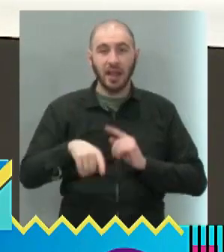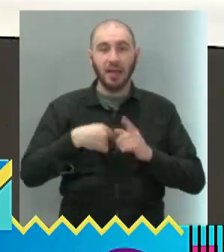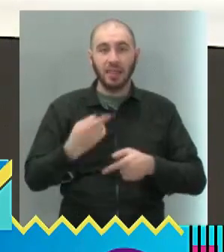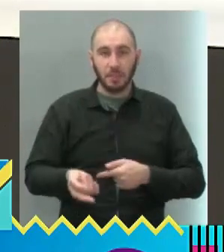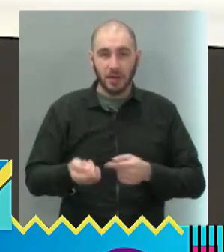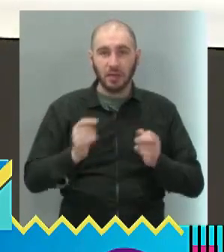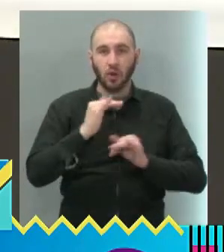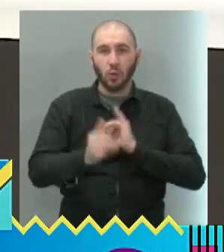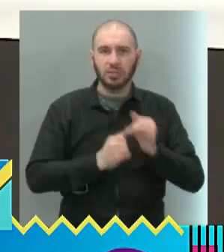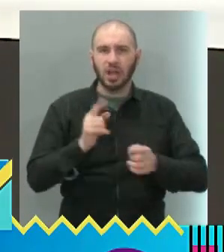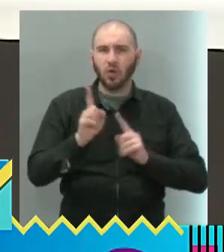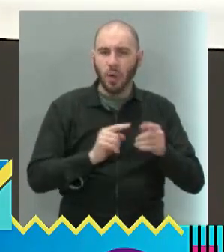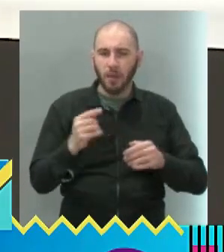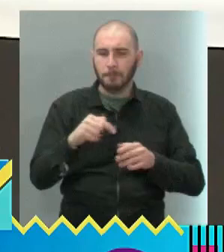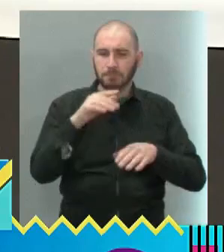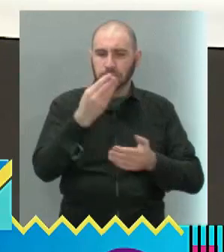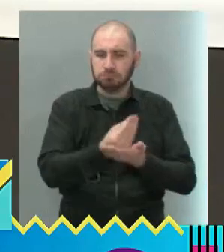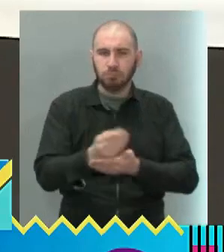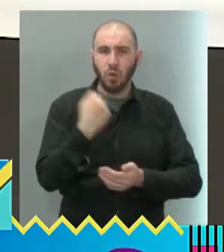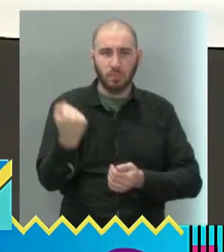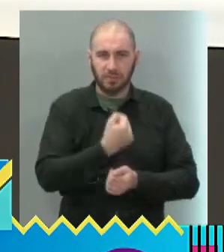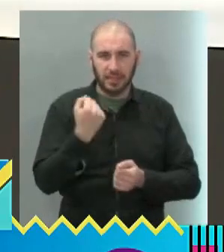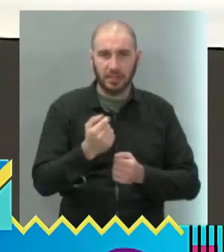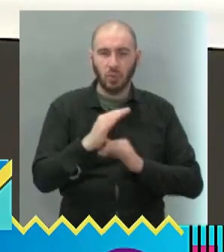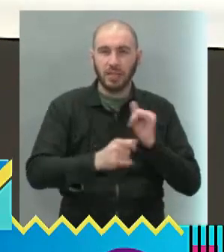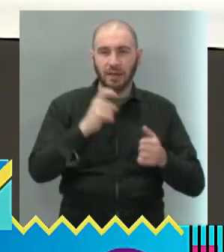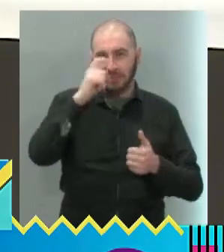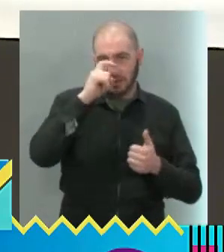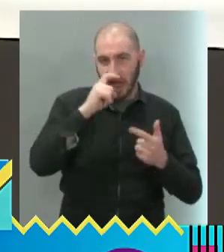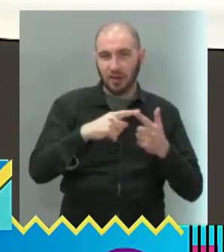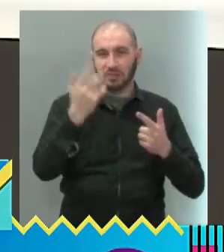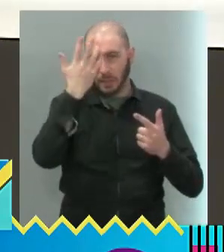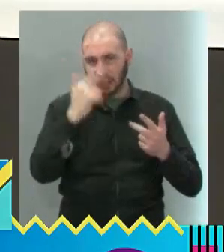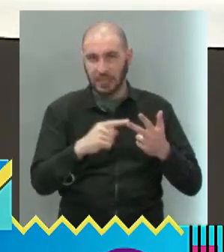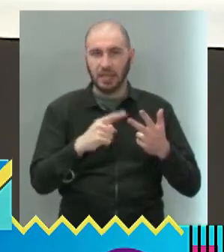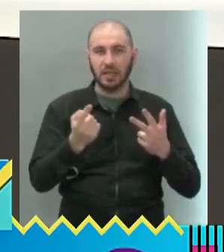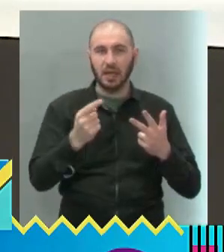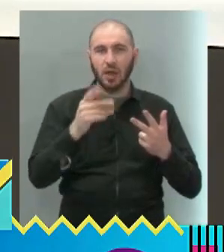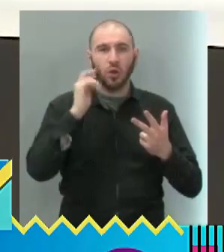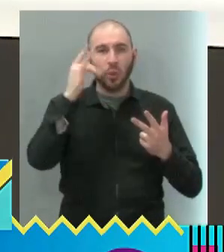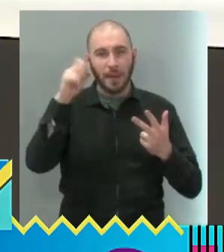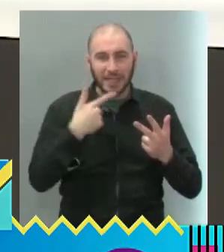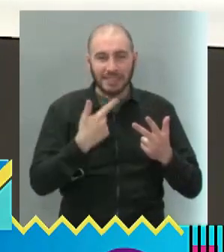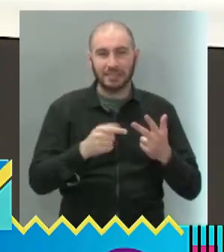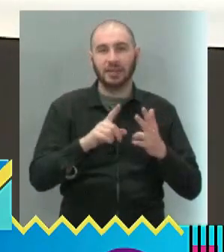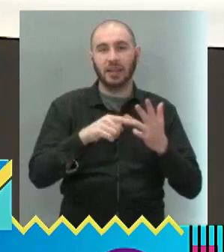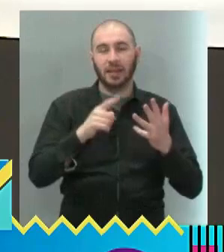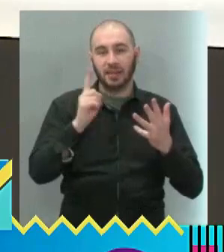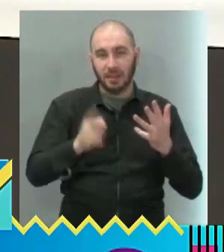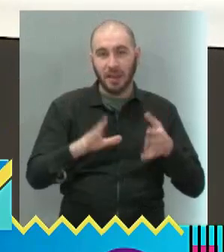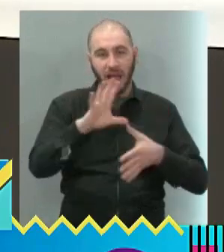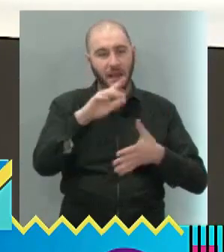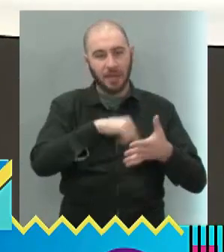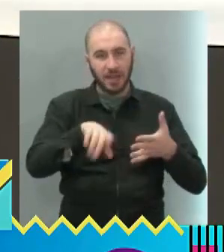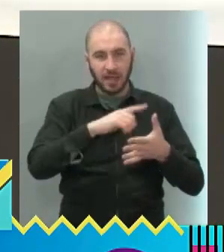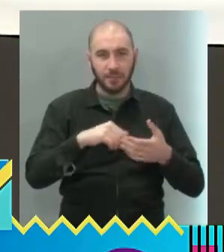meter acerca de cuáles son las figuras claves de esos momentos. Hablamos de Belgrano, hablamos de San Martín, de Güemes y por supuesto, a nivel